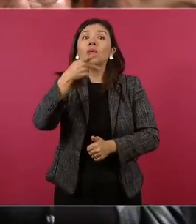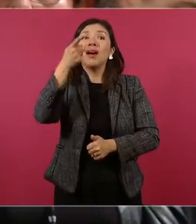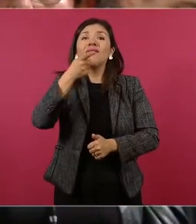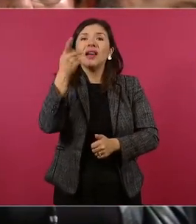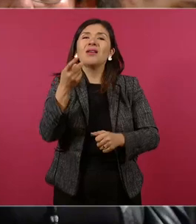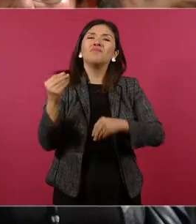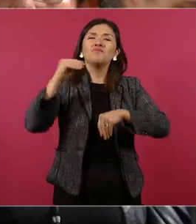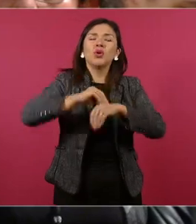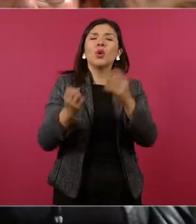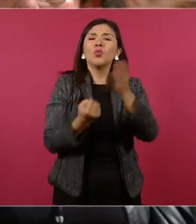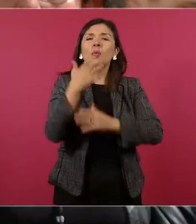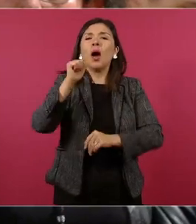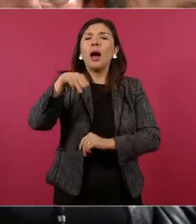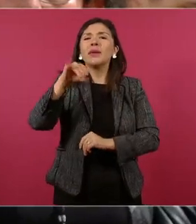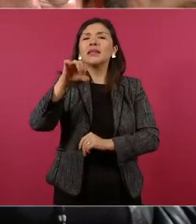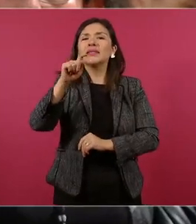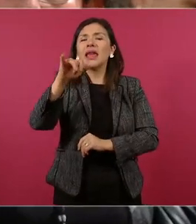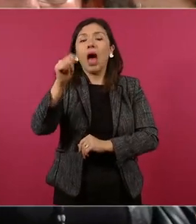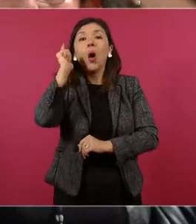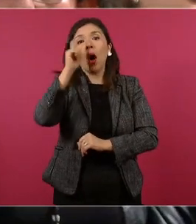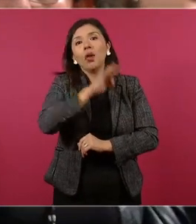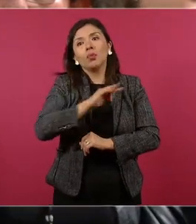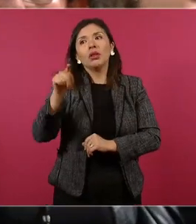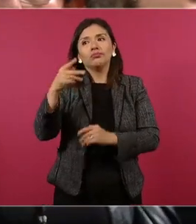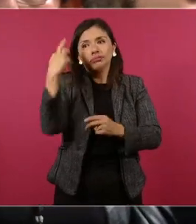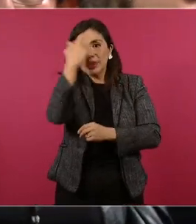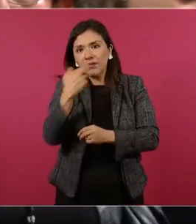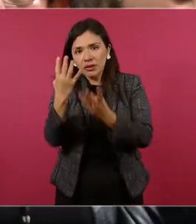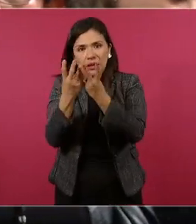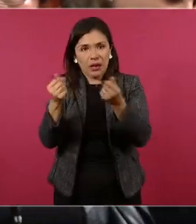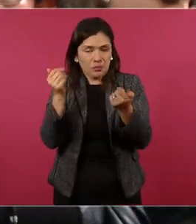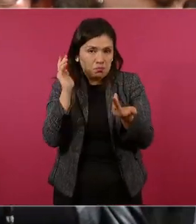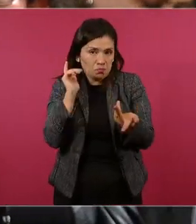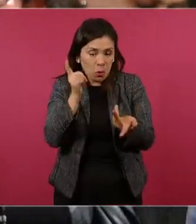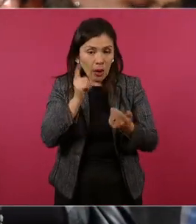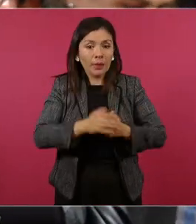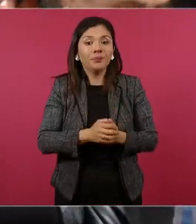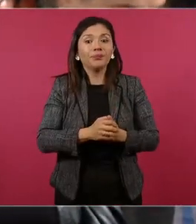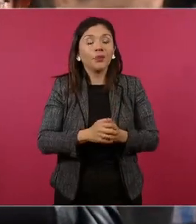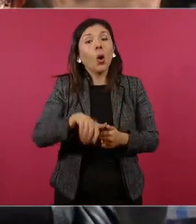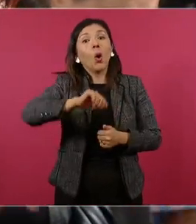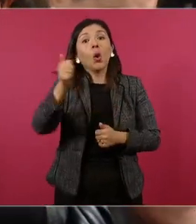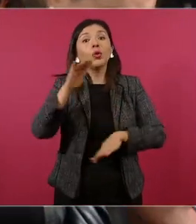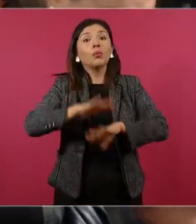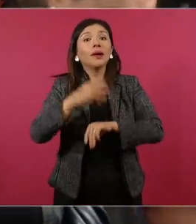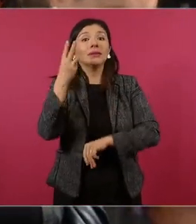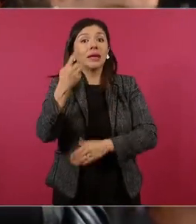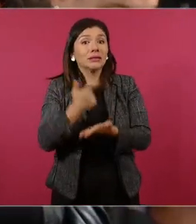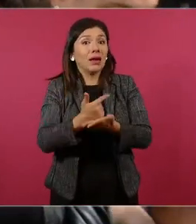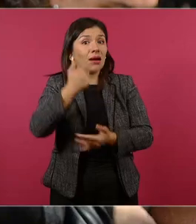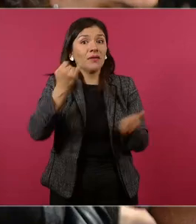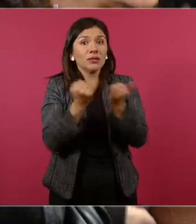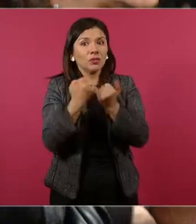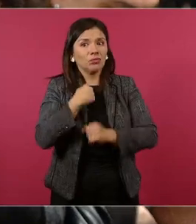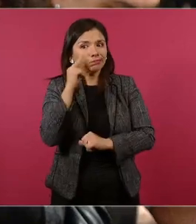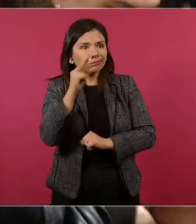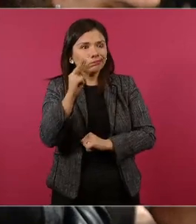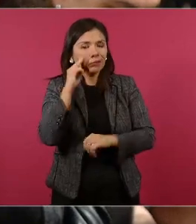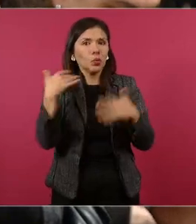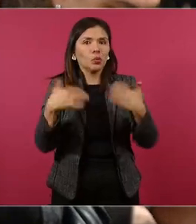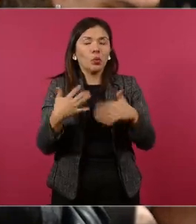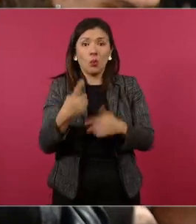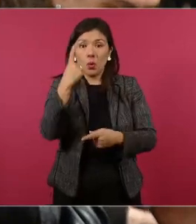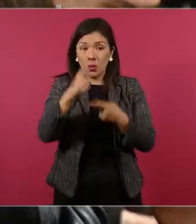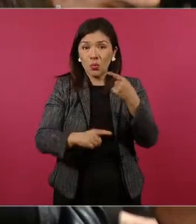y podrían ver su caso eh Y están y otros tres muy graves que me parecen a mí hay un